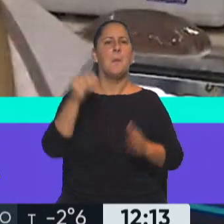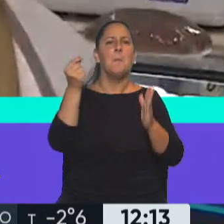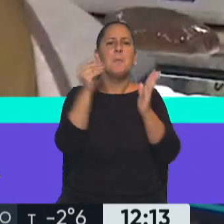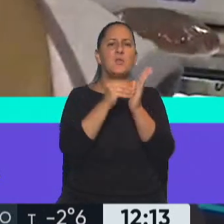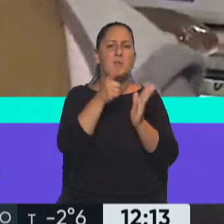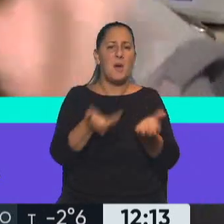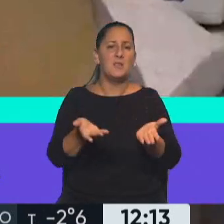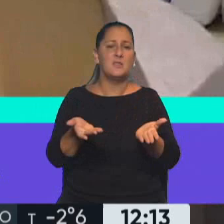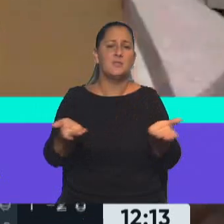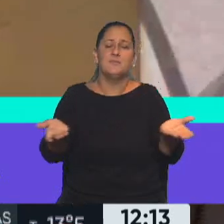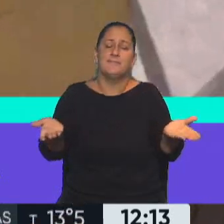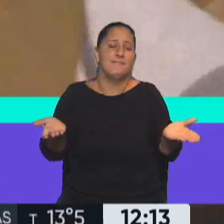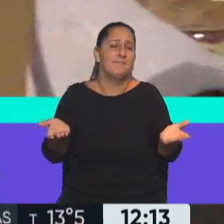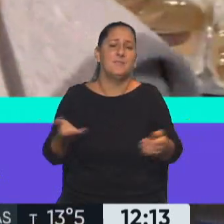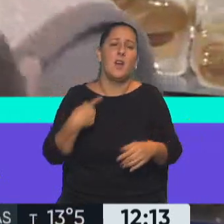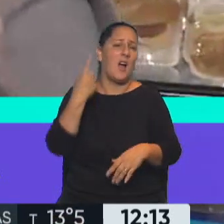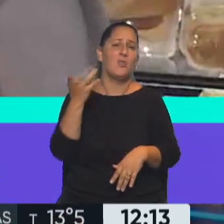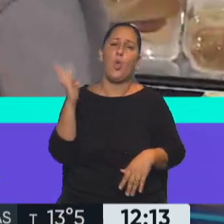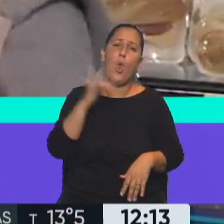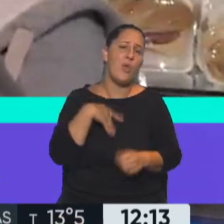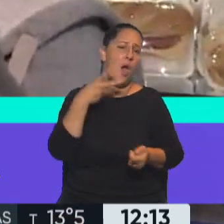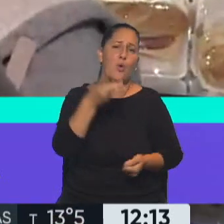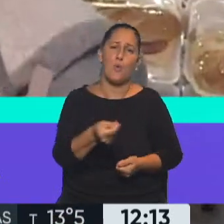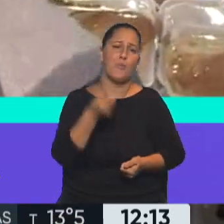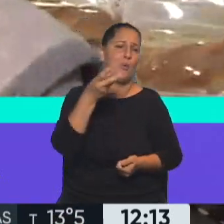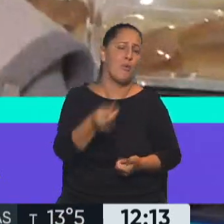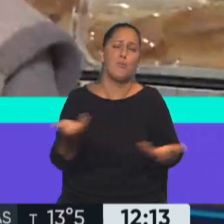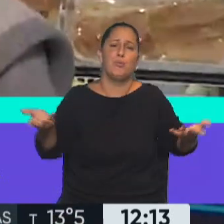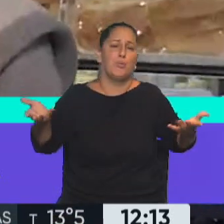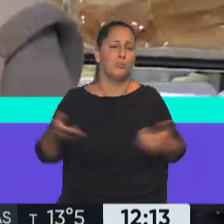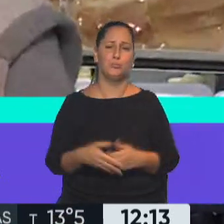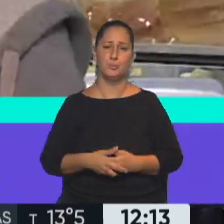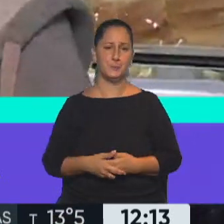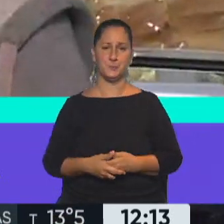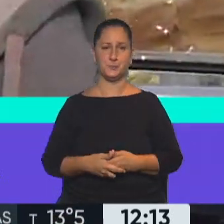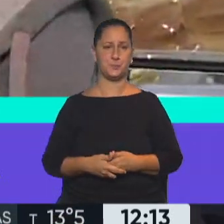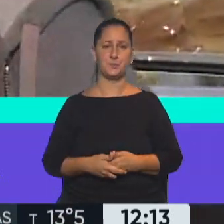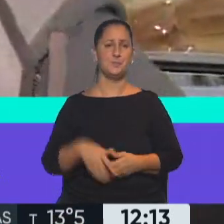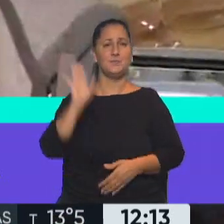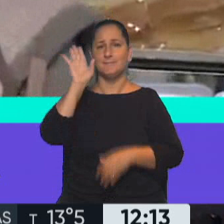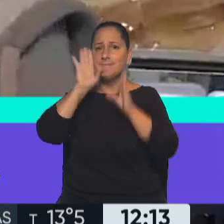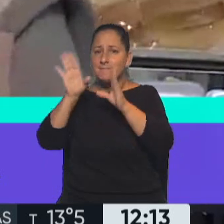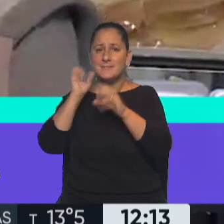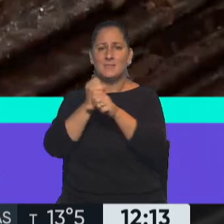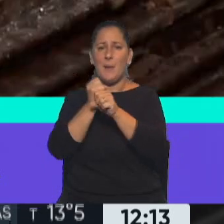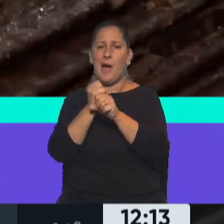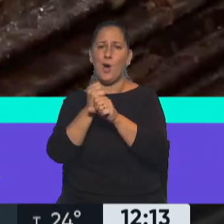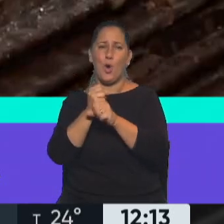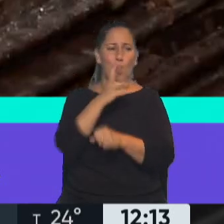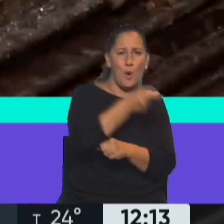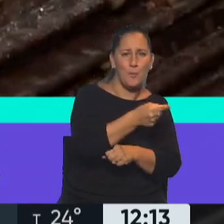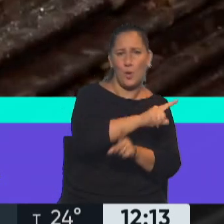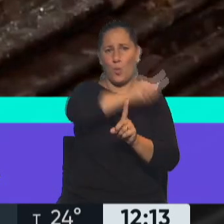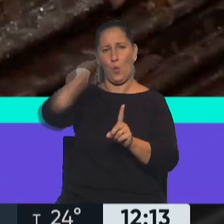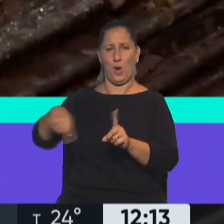precios? No, la verdad compro a diario, pero bueno, no estoy... Estoy mucho en el trabajo, así que me escapo a comprar y